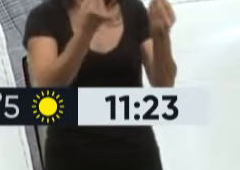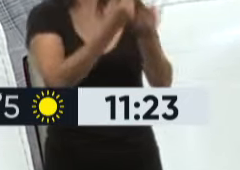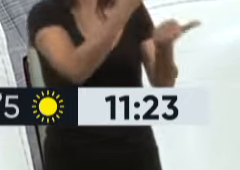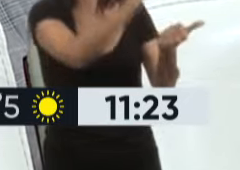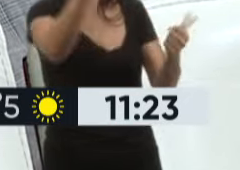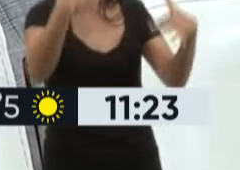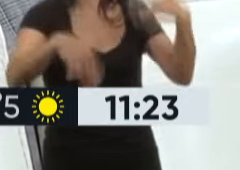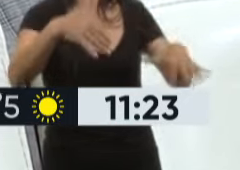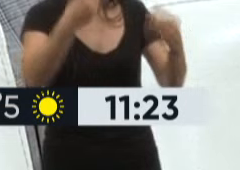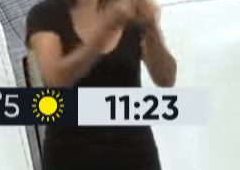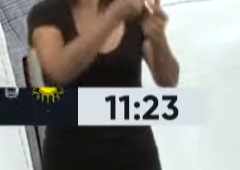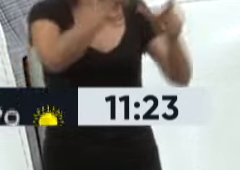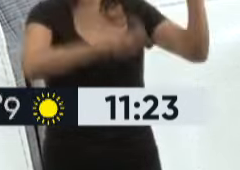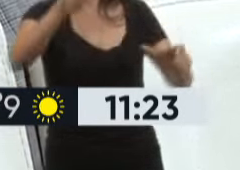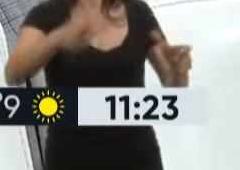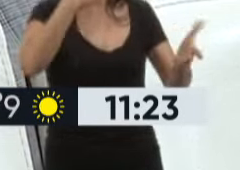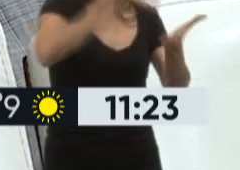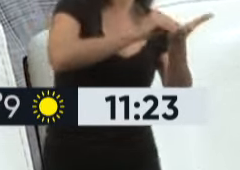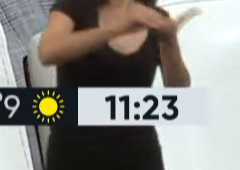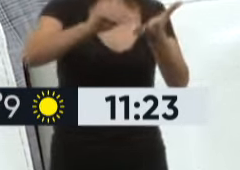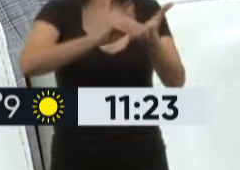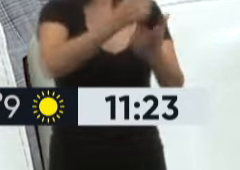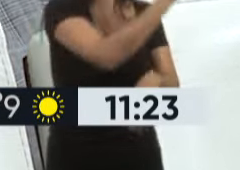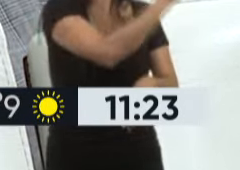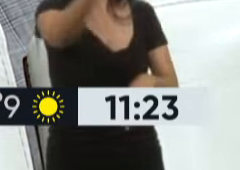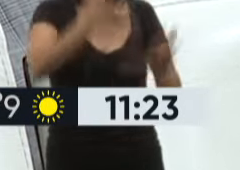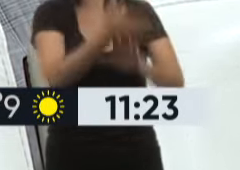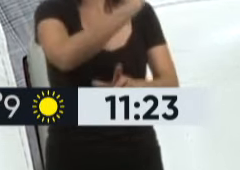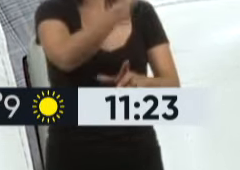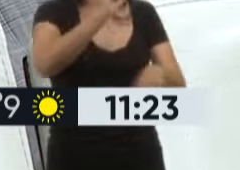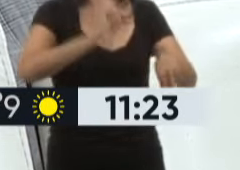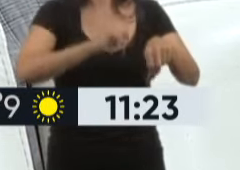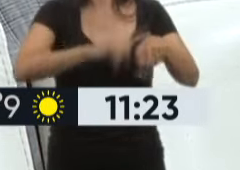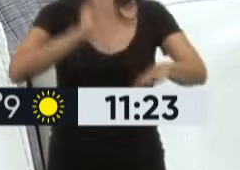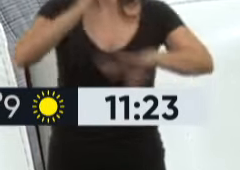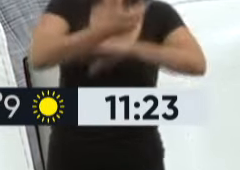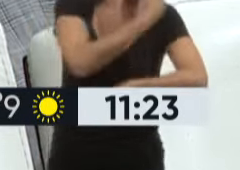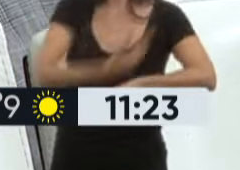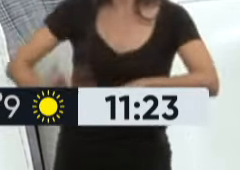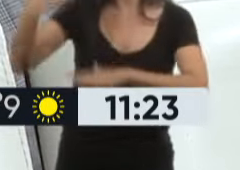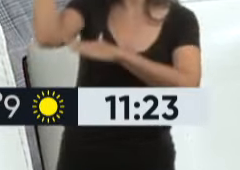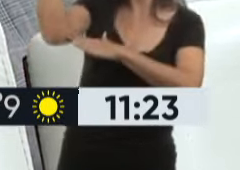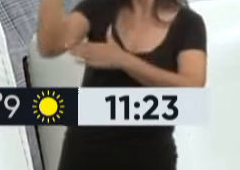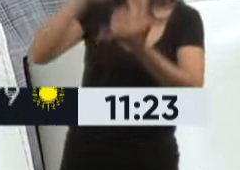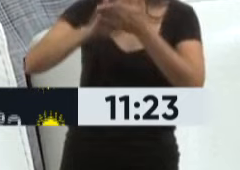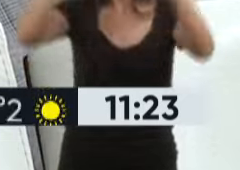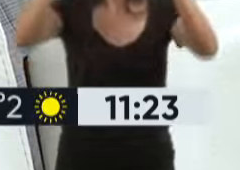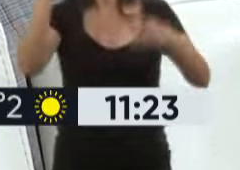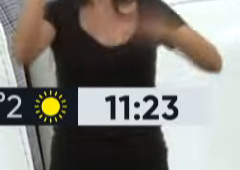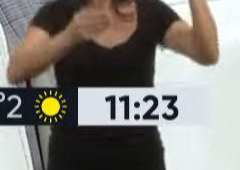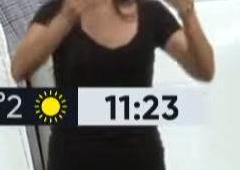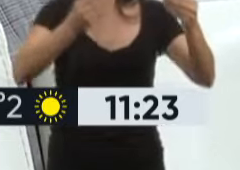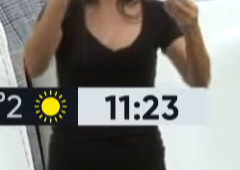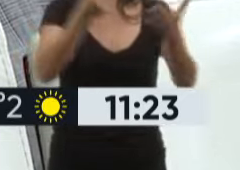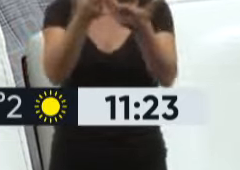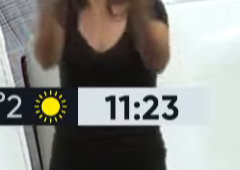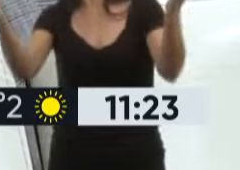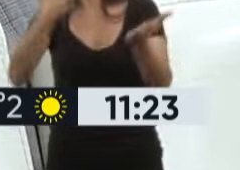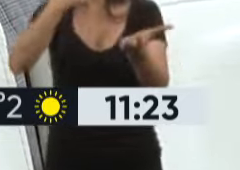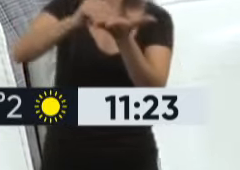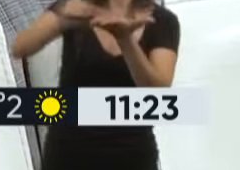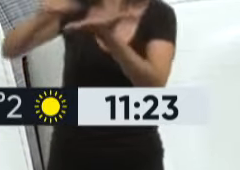el gobierno este mensaje de los legisladores de de decidir no asistir a la presentación del presupuesto y Cómo cree que esto va a impactar no a